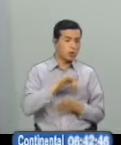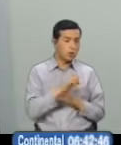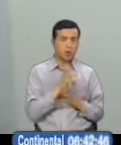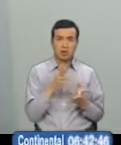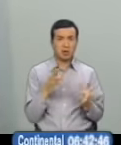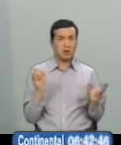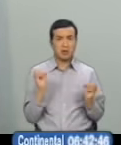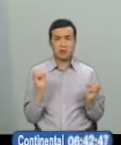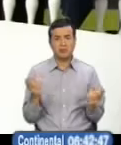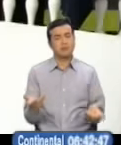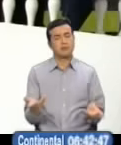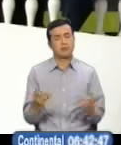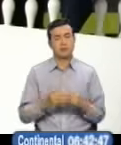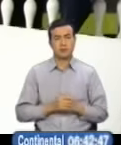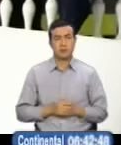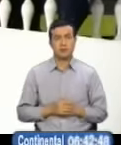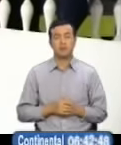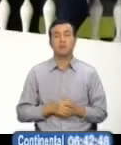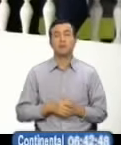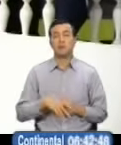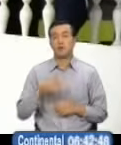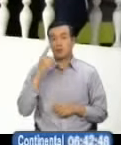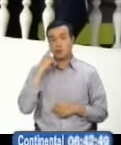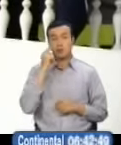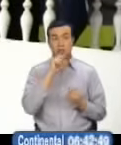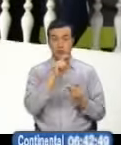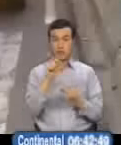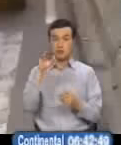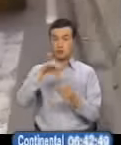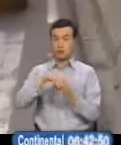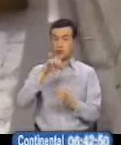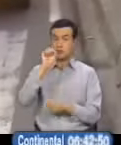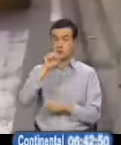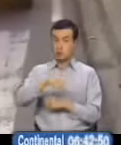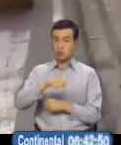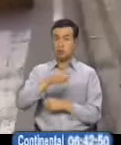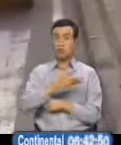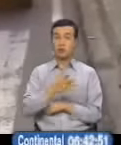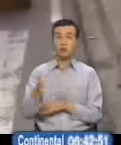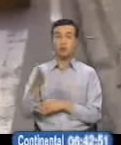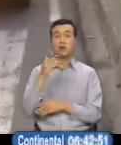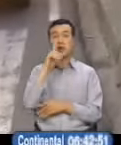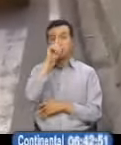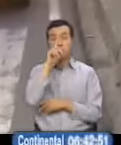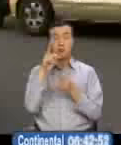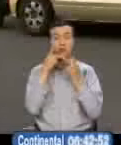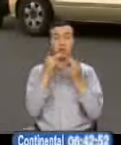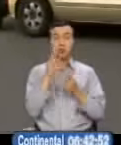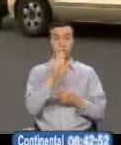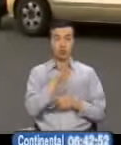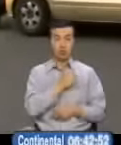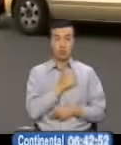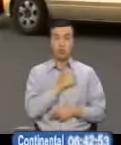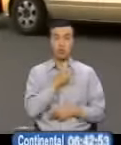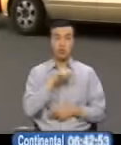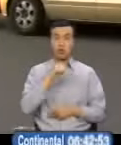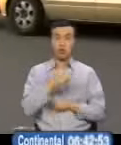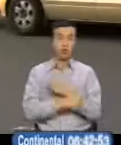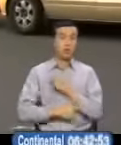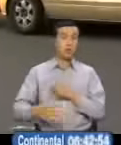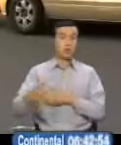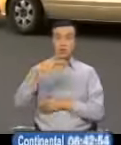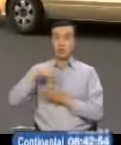lo que por ley corresponde. Si los resultados de la consulta popular son positivos, los servidores públicos que tengan bienes en paraísos